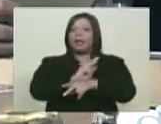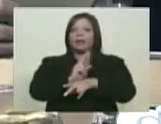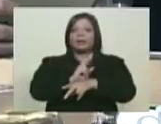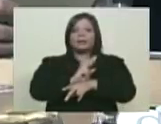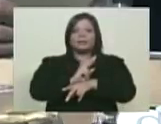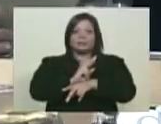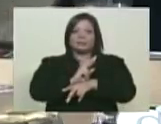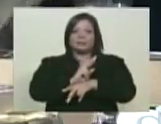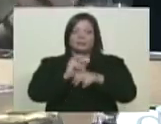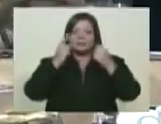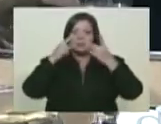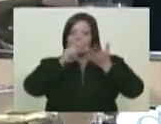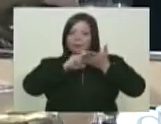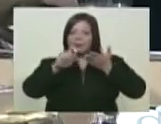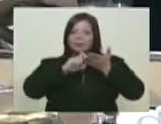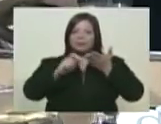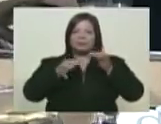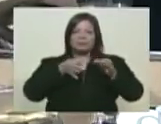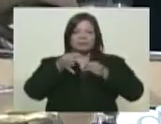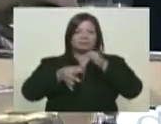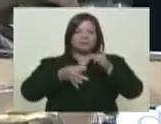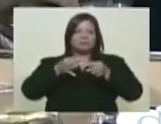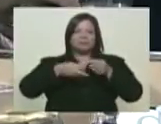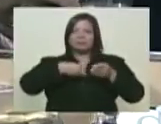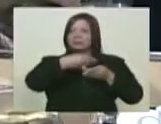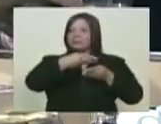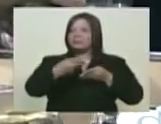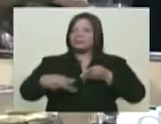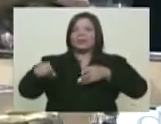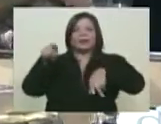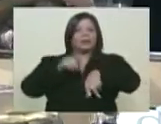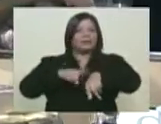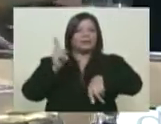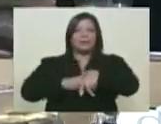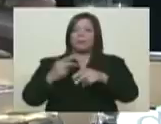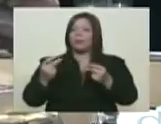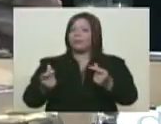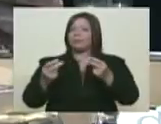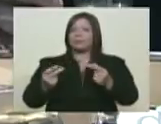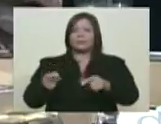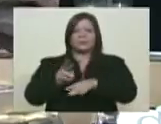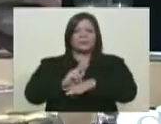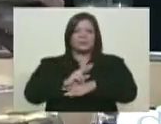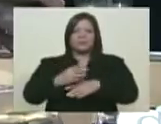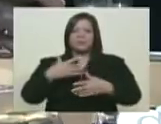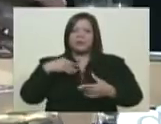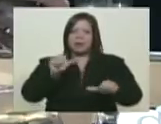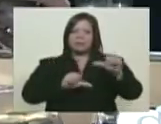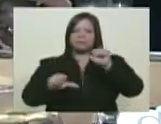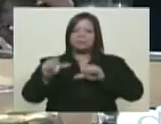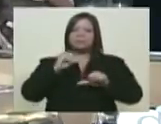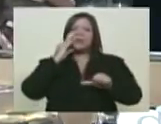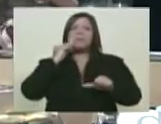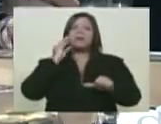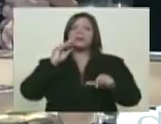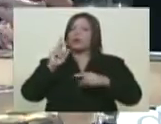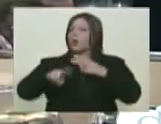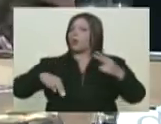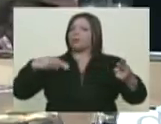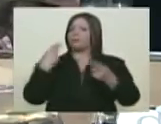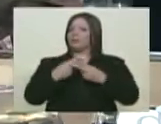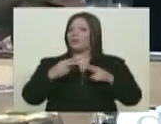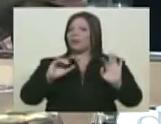volver sobre lo que escribíamos, se iba publicando simultáneamente. Un experimento interesante, no lo volvería a hacer en mi vida,